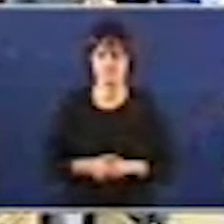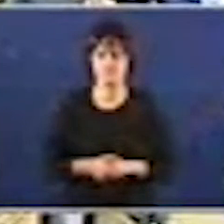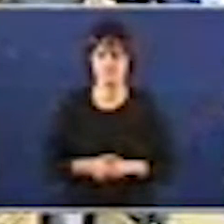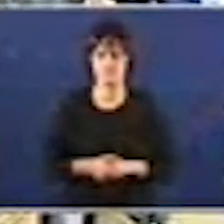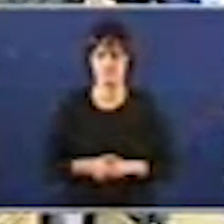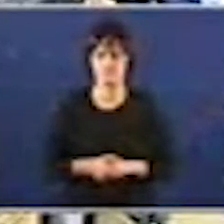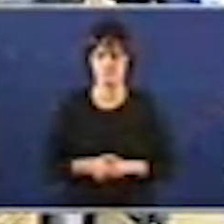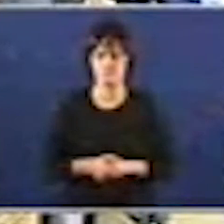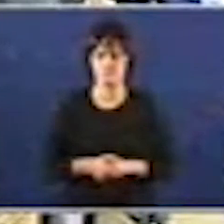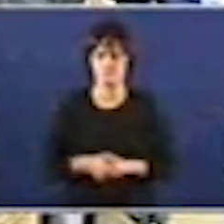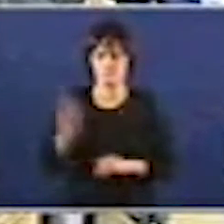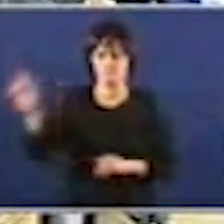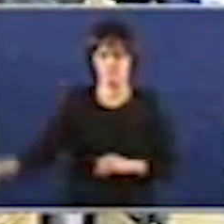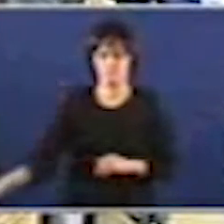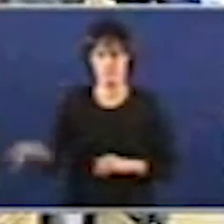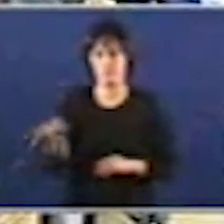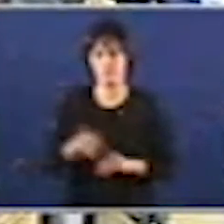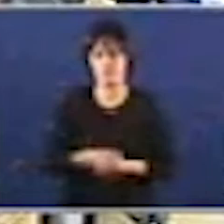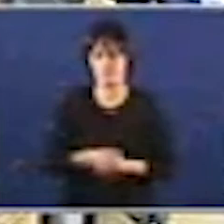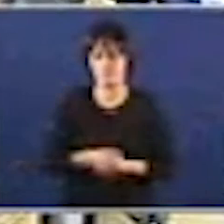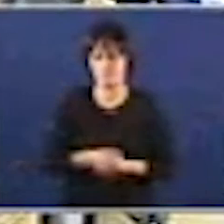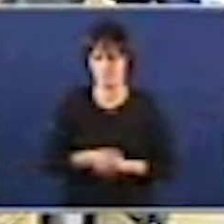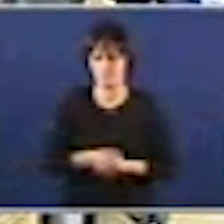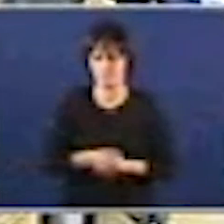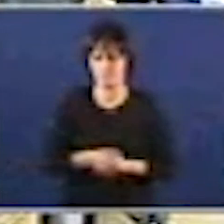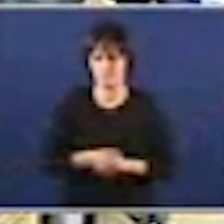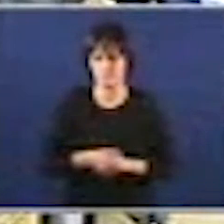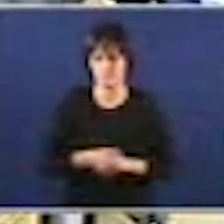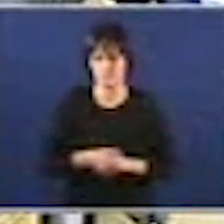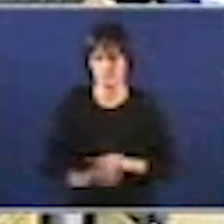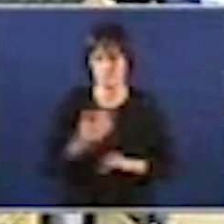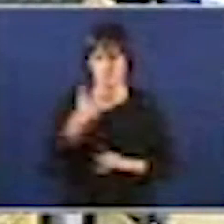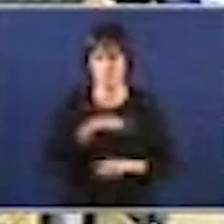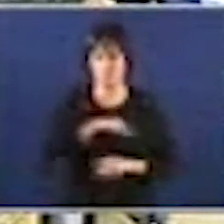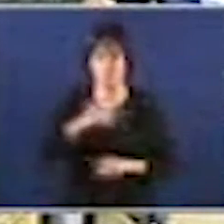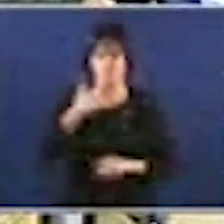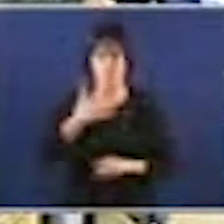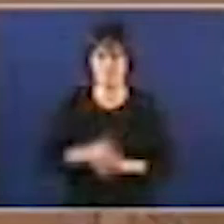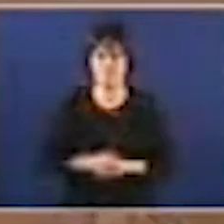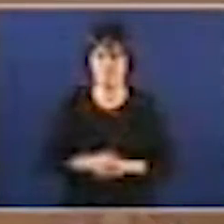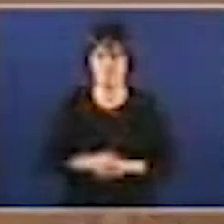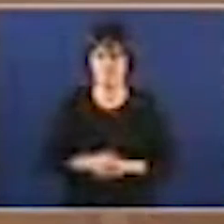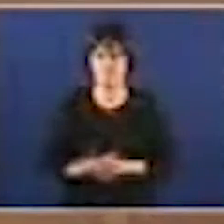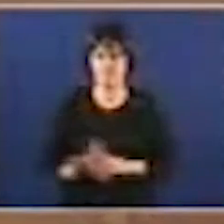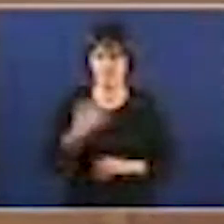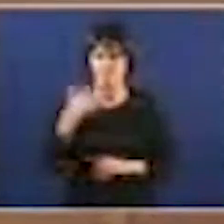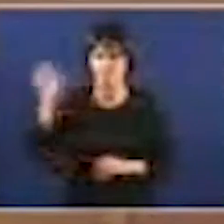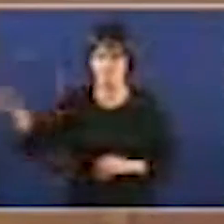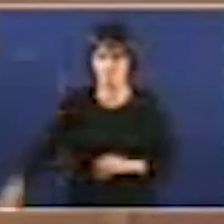by me gusta de hecho grado radio de karachi